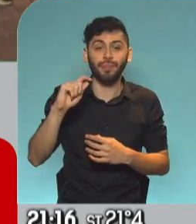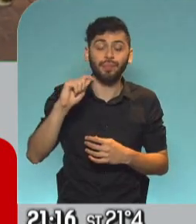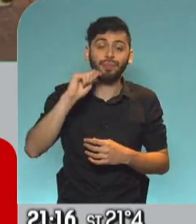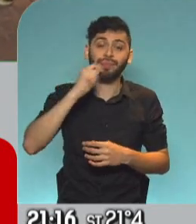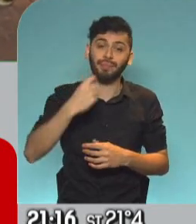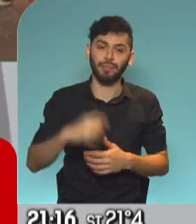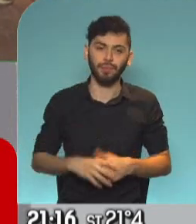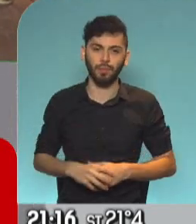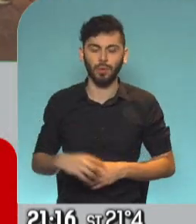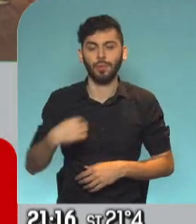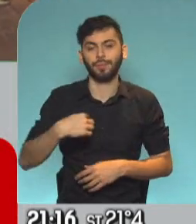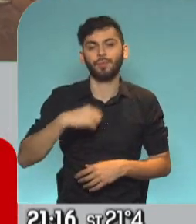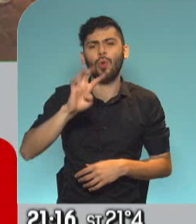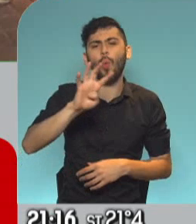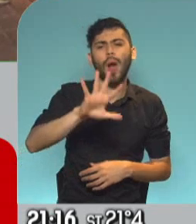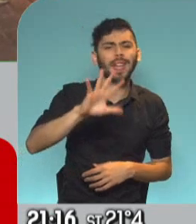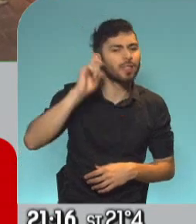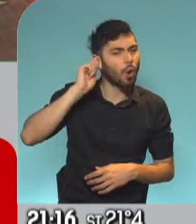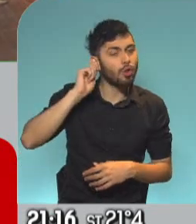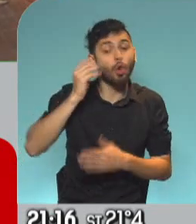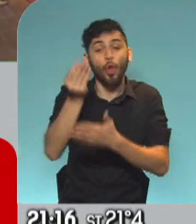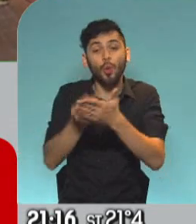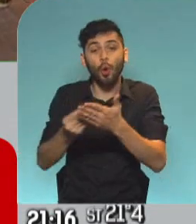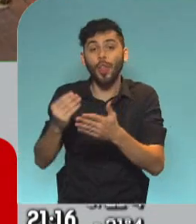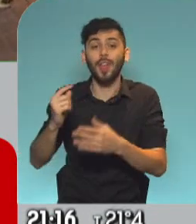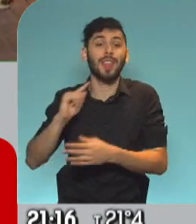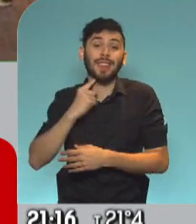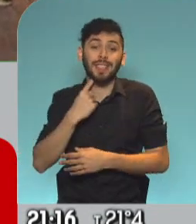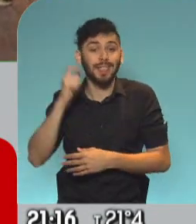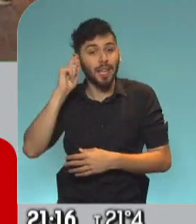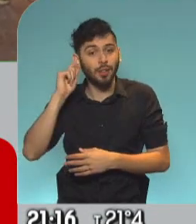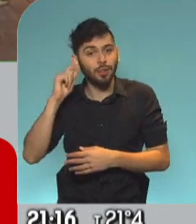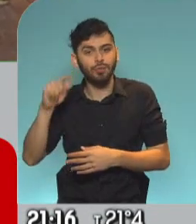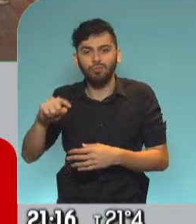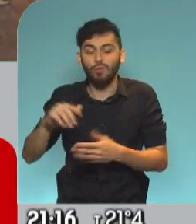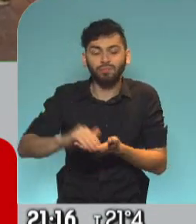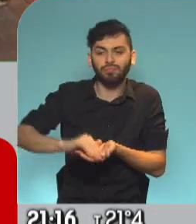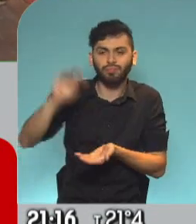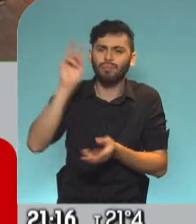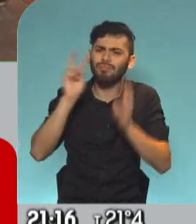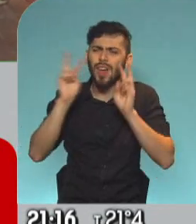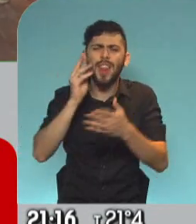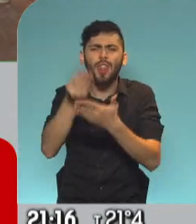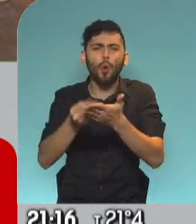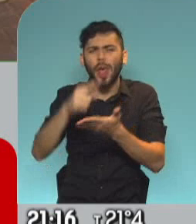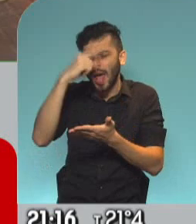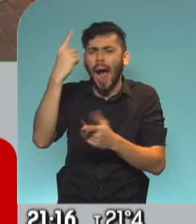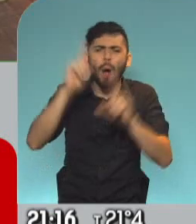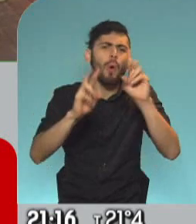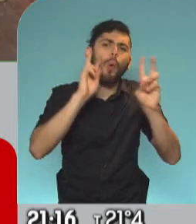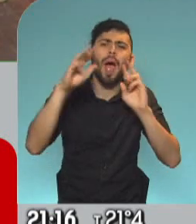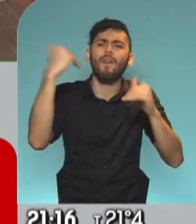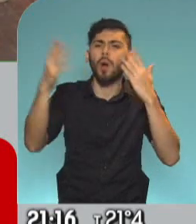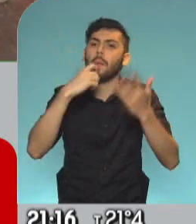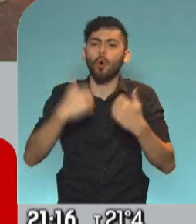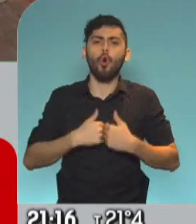Tengo 45 años, dibujo de los 13, crecí con dibujos nacionales, otros podrían nombrar cosas internacionales como